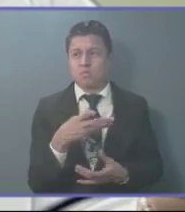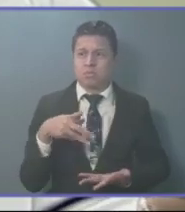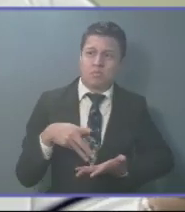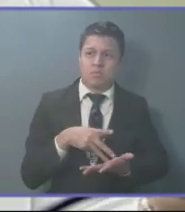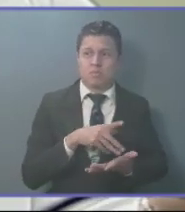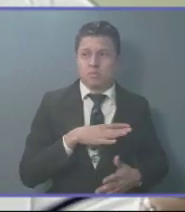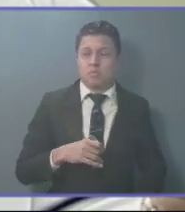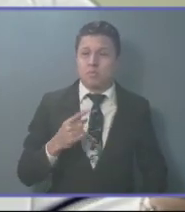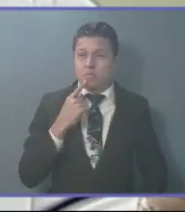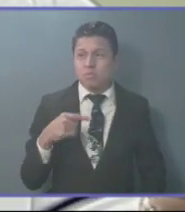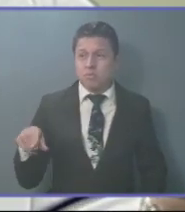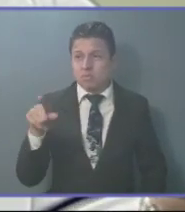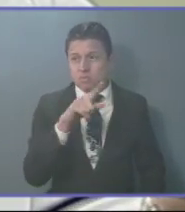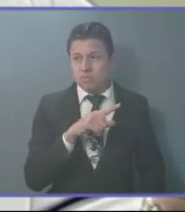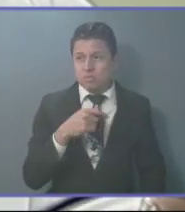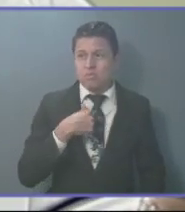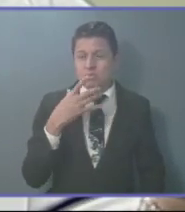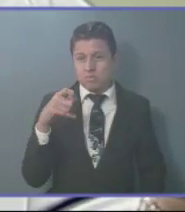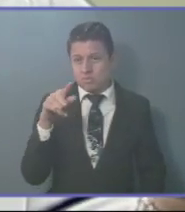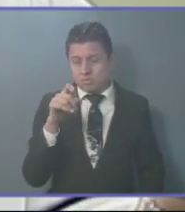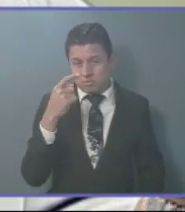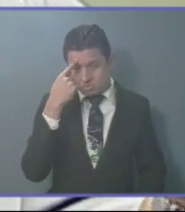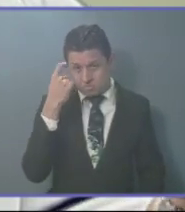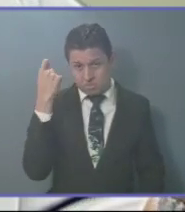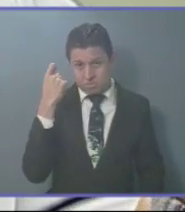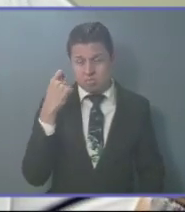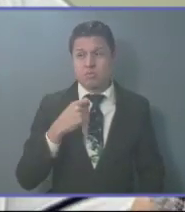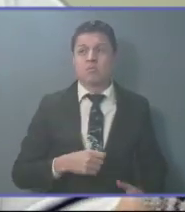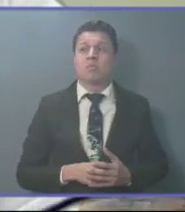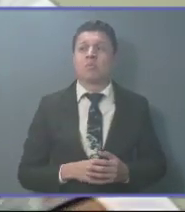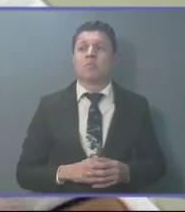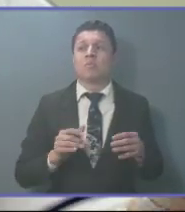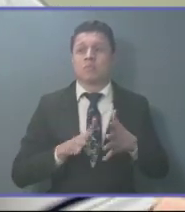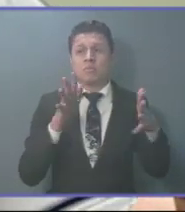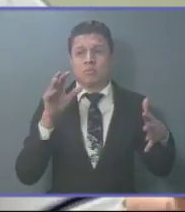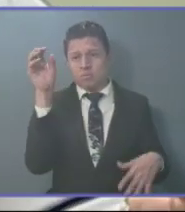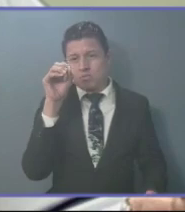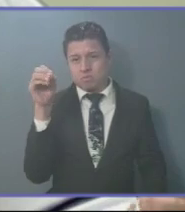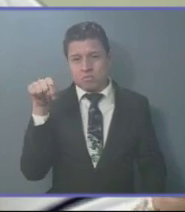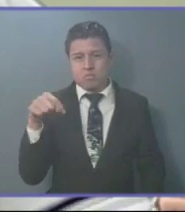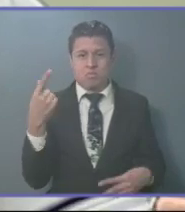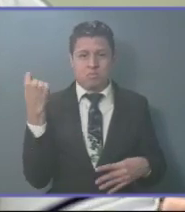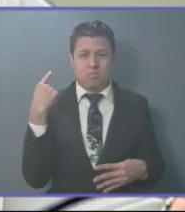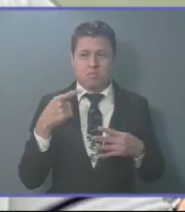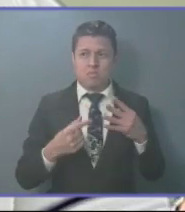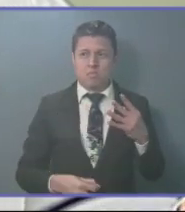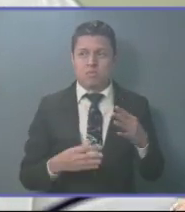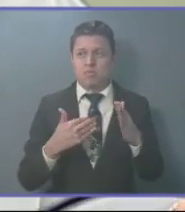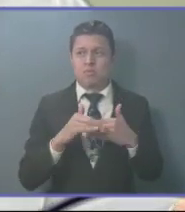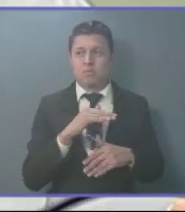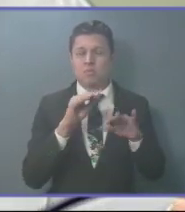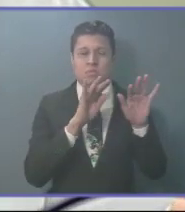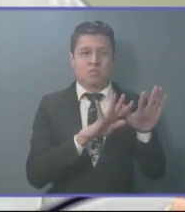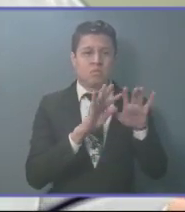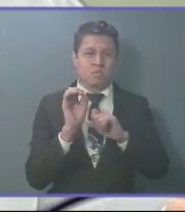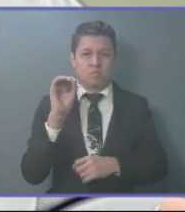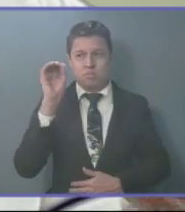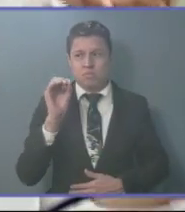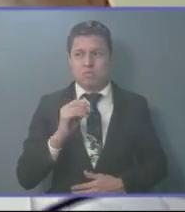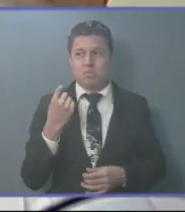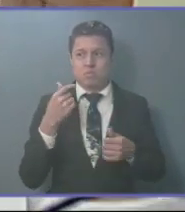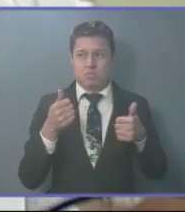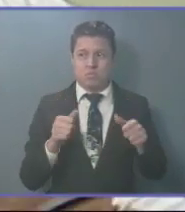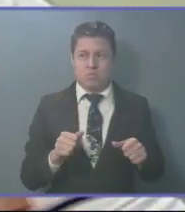son ustedes. Yo quiero recordar que gran parte de esta ley, más del 90%, ha sido aprobado